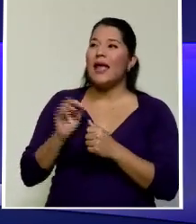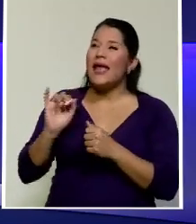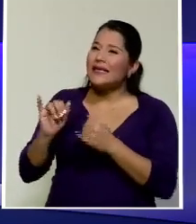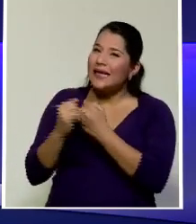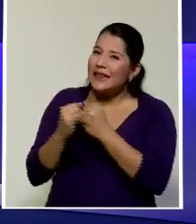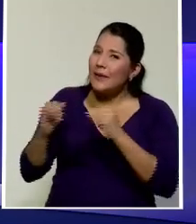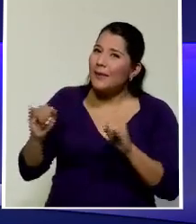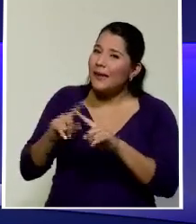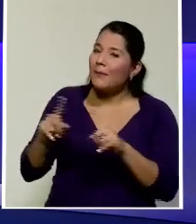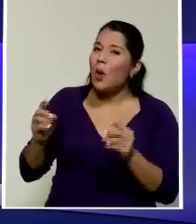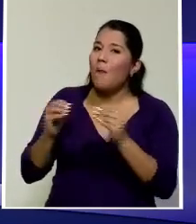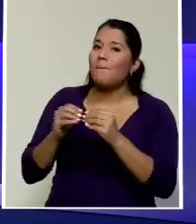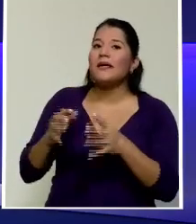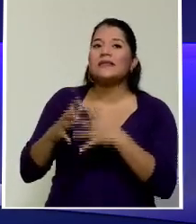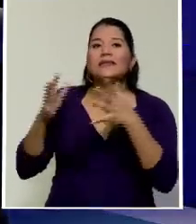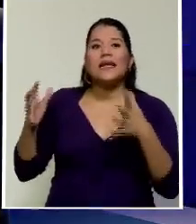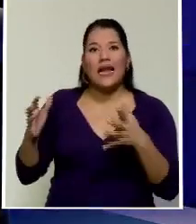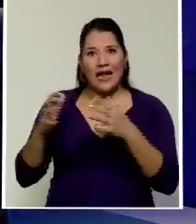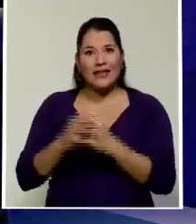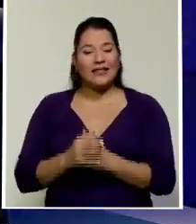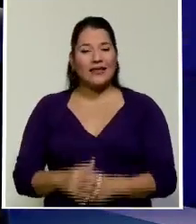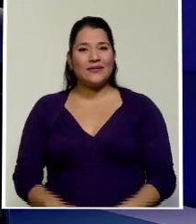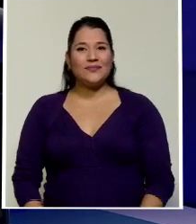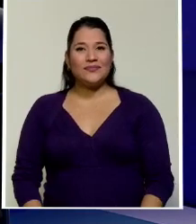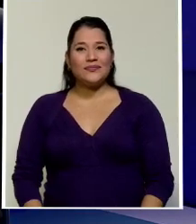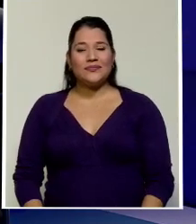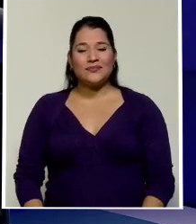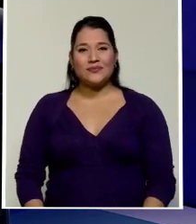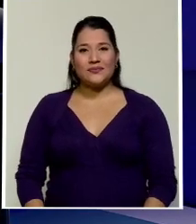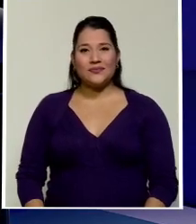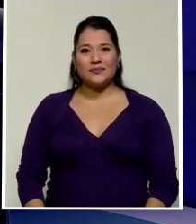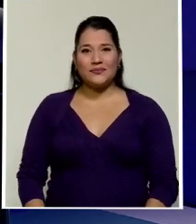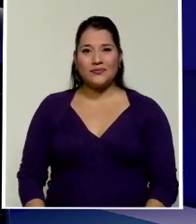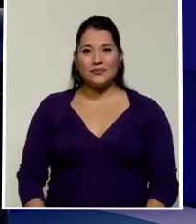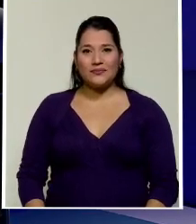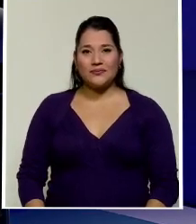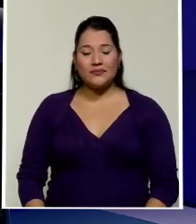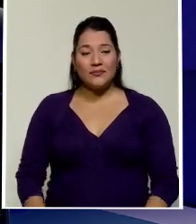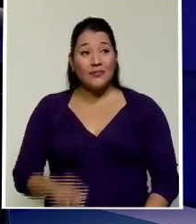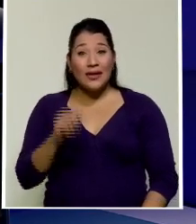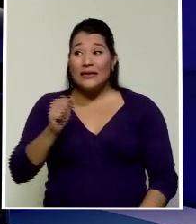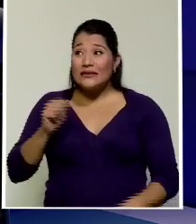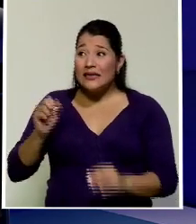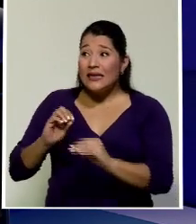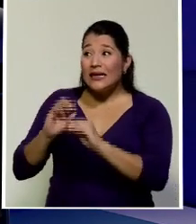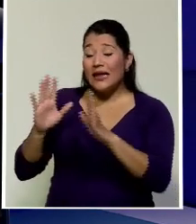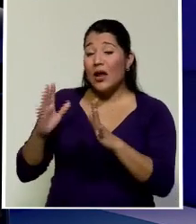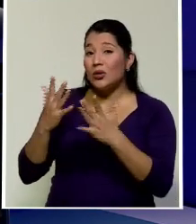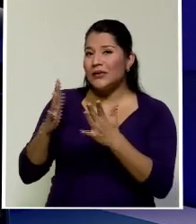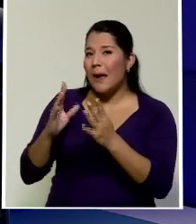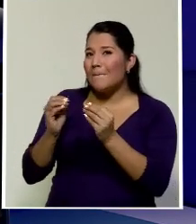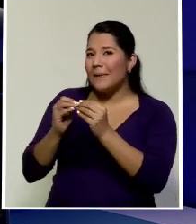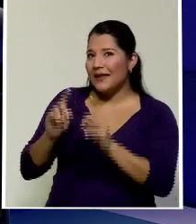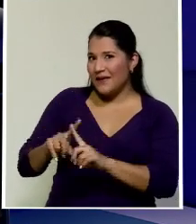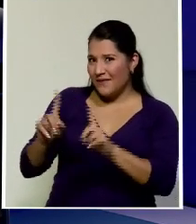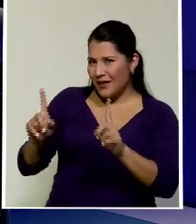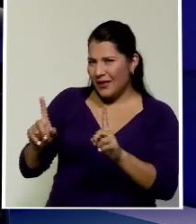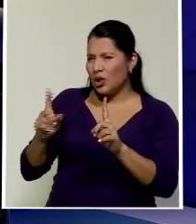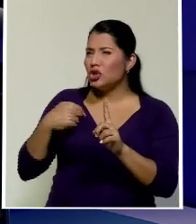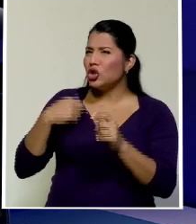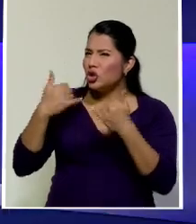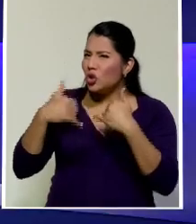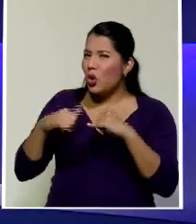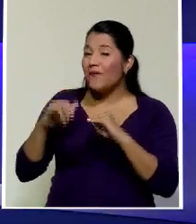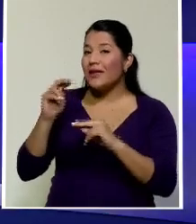de otro tamaño. O sea, independiente mainstream. Claro, exactamente, sí, ya la cosa cambia un poquito. Y por ahí estoy en negociaciones